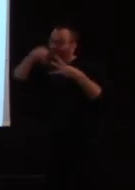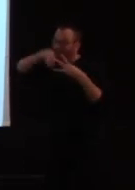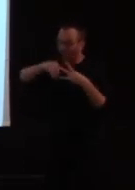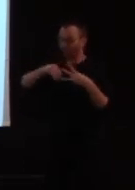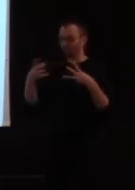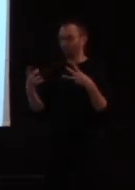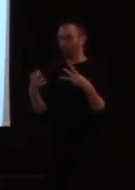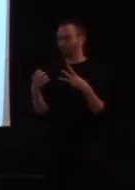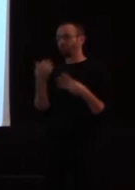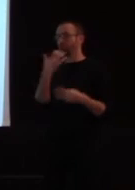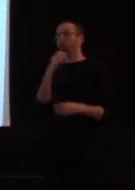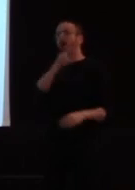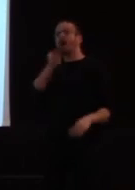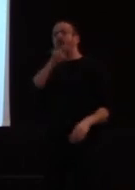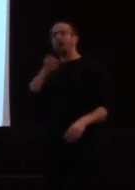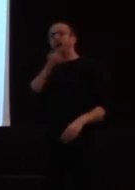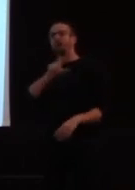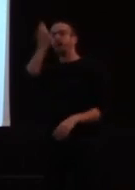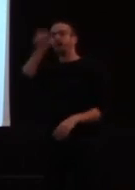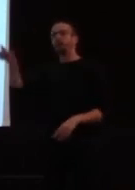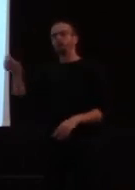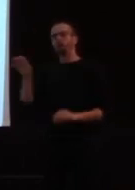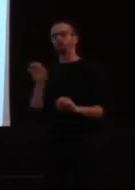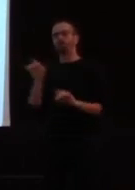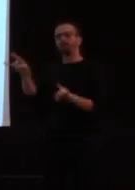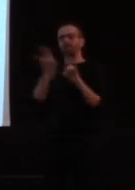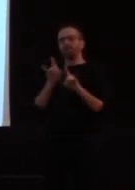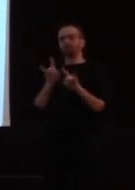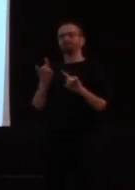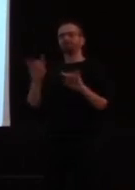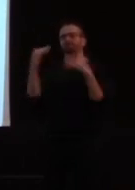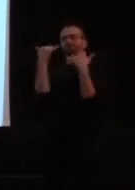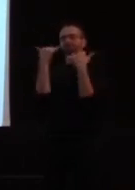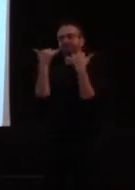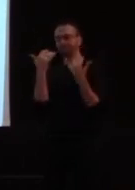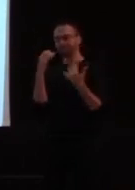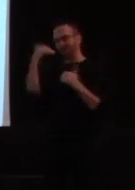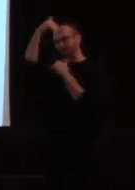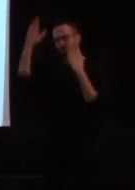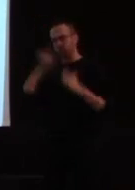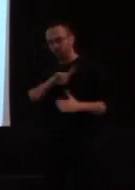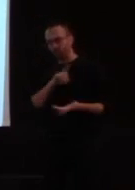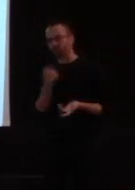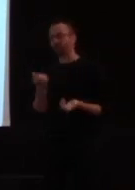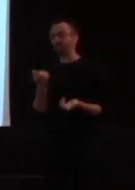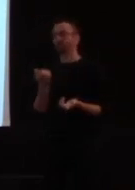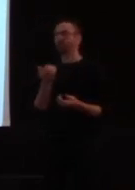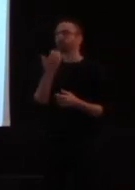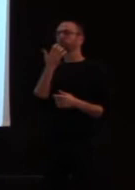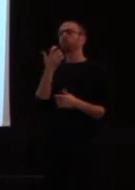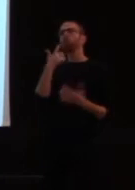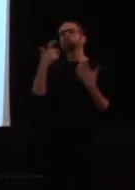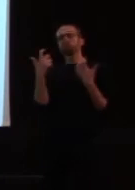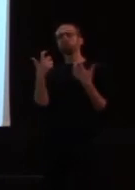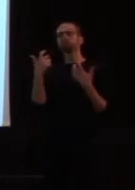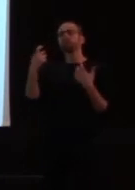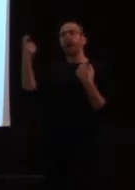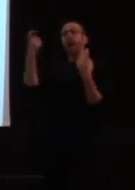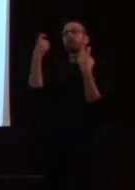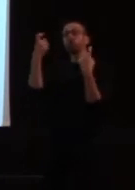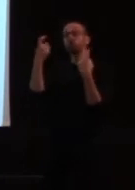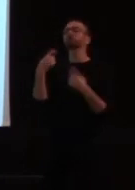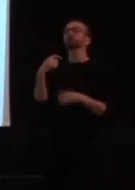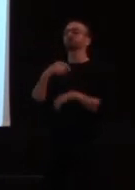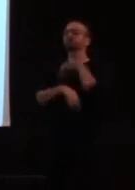cuando hablamos, pues conseguimos mantener la atención y cuando nos damos cuenta que escuchan, pero no escuchan, que